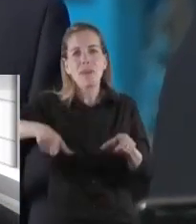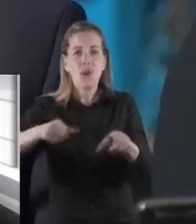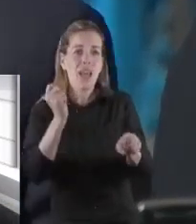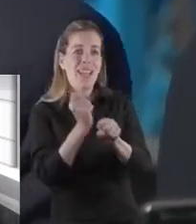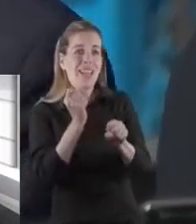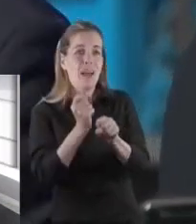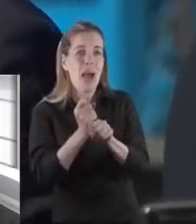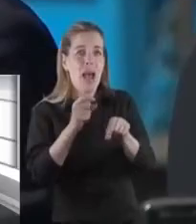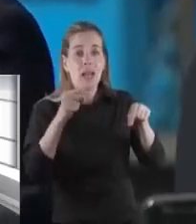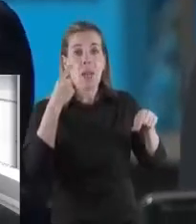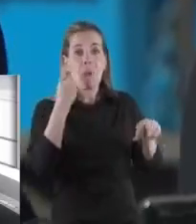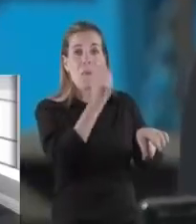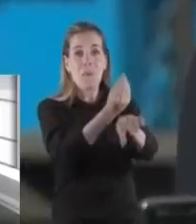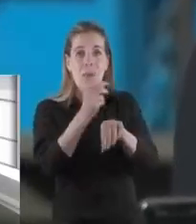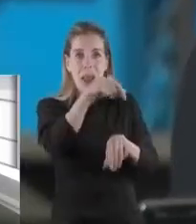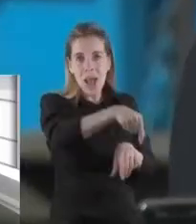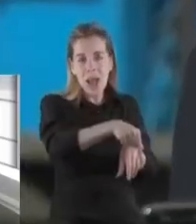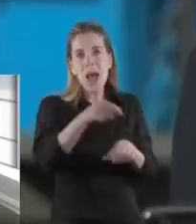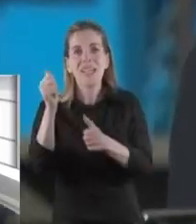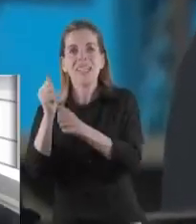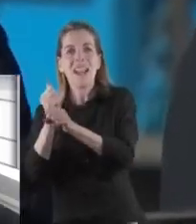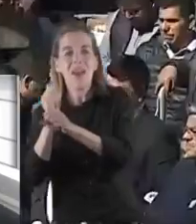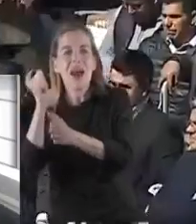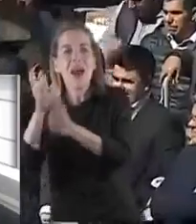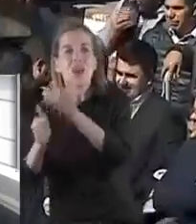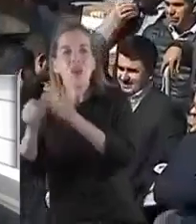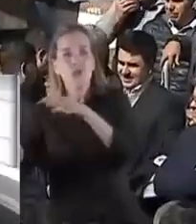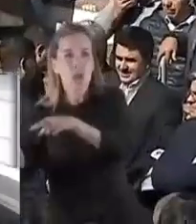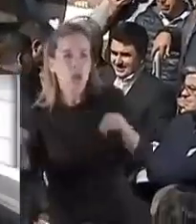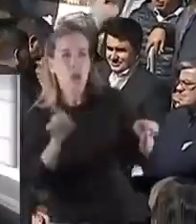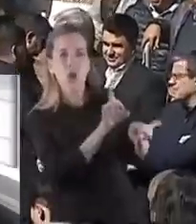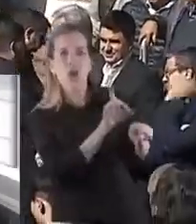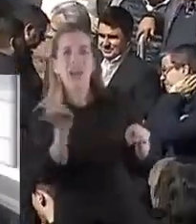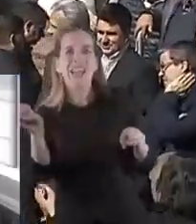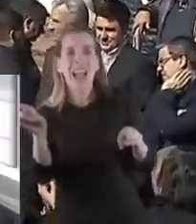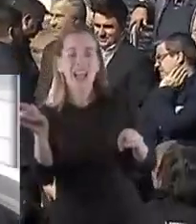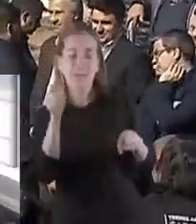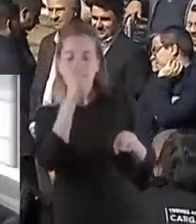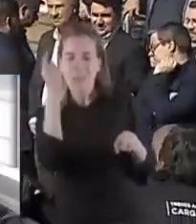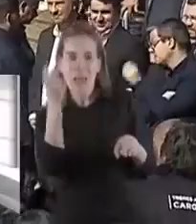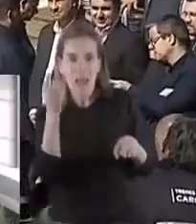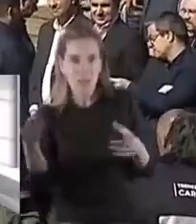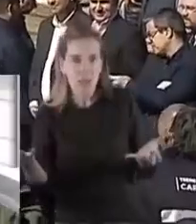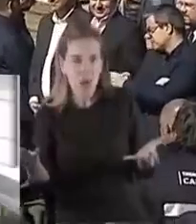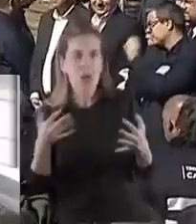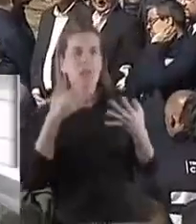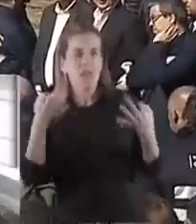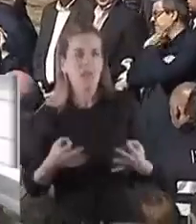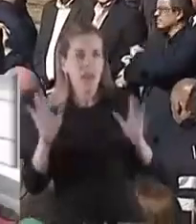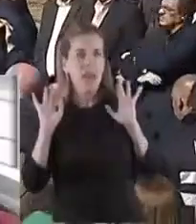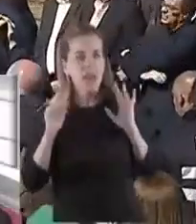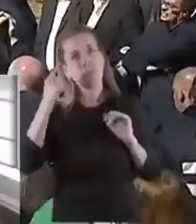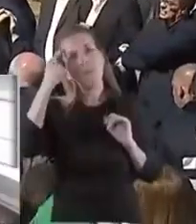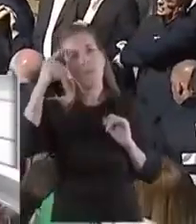van a tener un modo de liar más rápido más seguro de verdad creo que